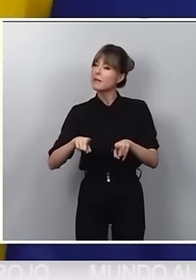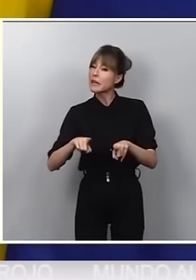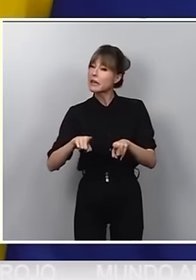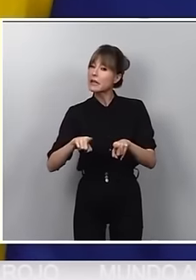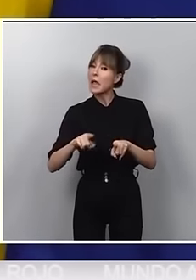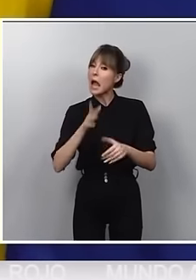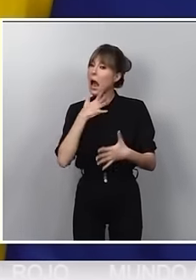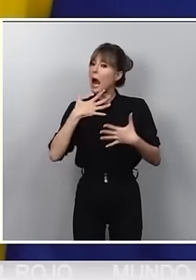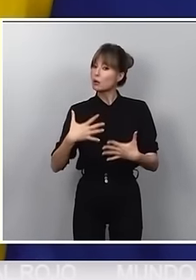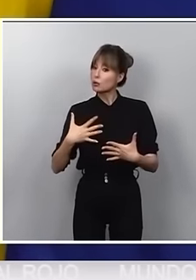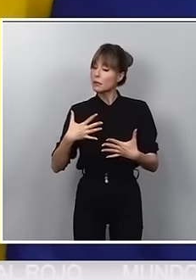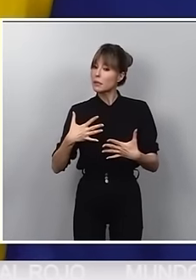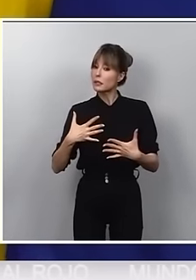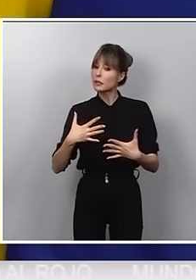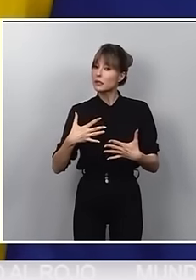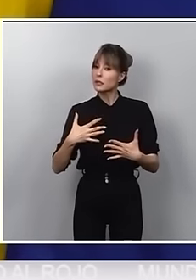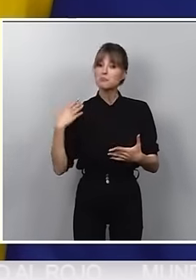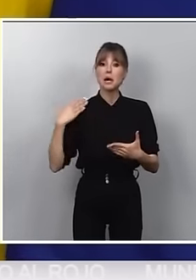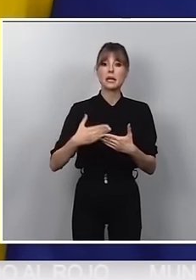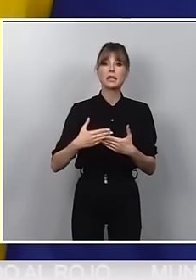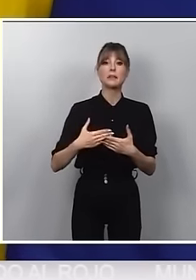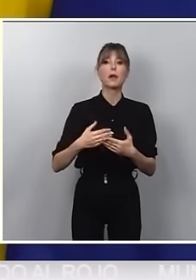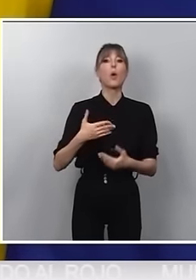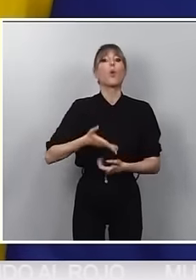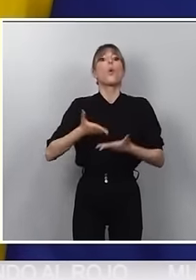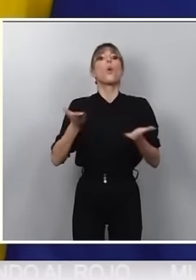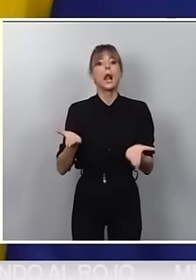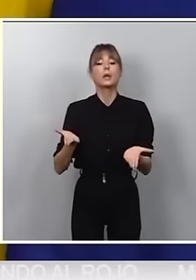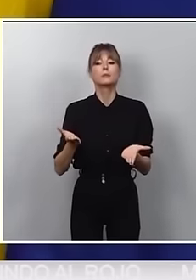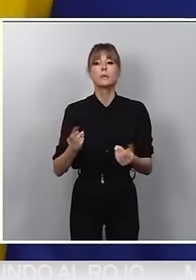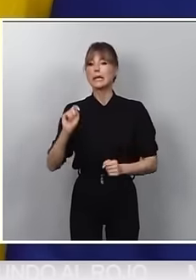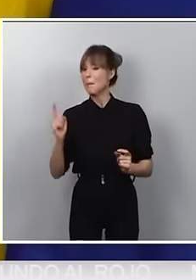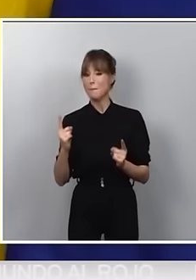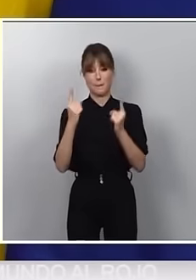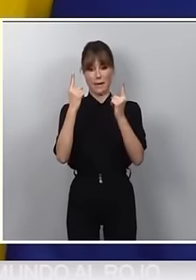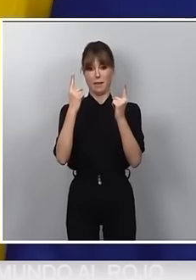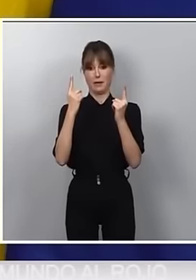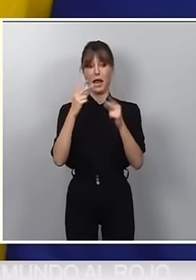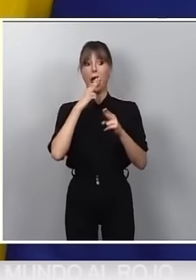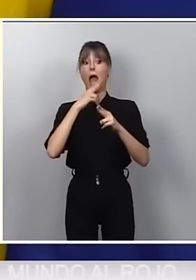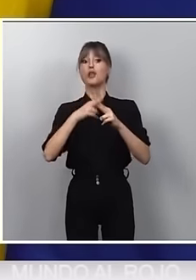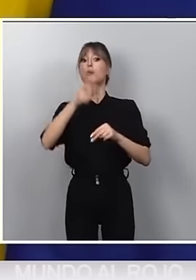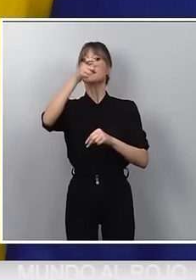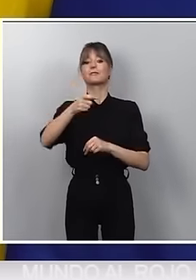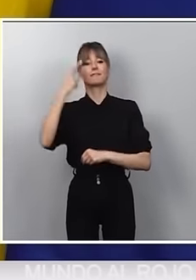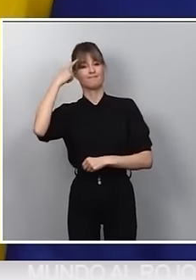en estos momentos, con lo que ha sucedido siempre a lo largo de la historia, es que fíjese por dónde, por primera vez, conocemos el nombre de la persona.